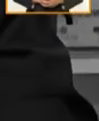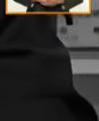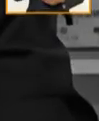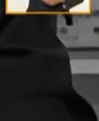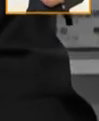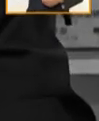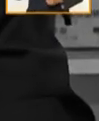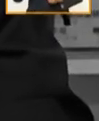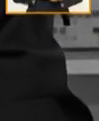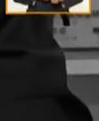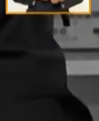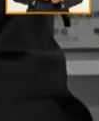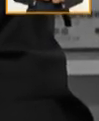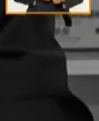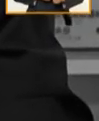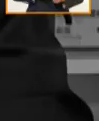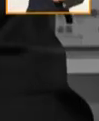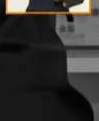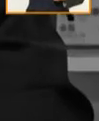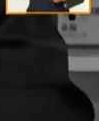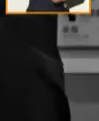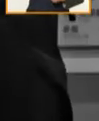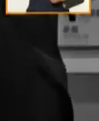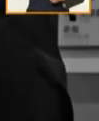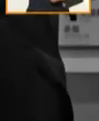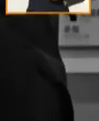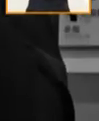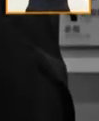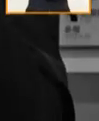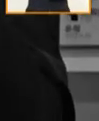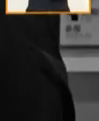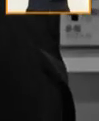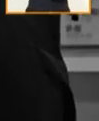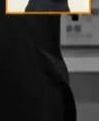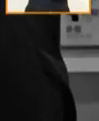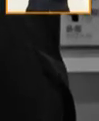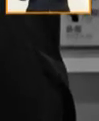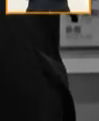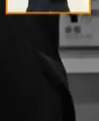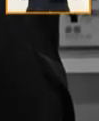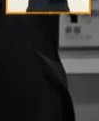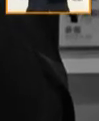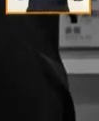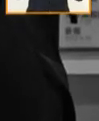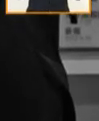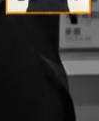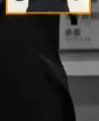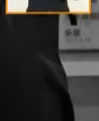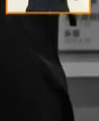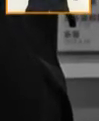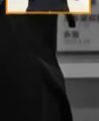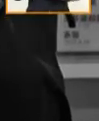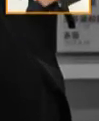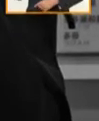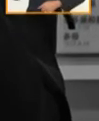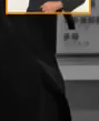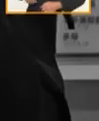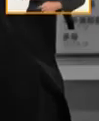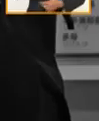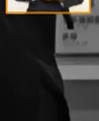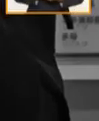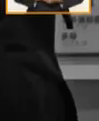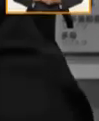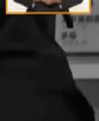hemisferio occidental que fue el primero en establecer relaciones diplomáticas con China. Su primer